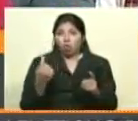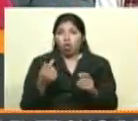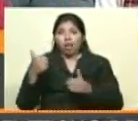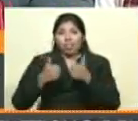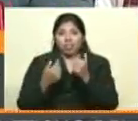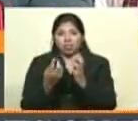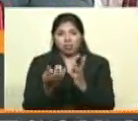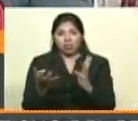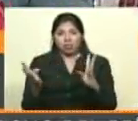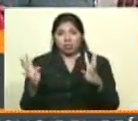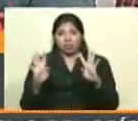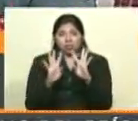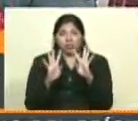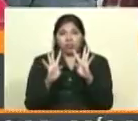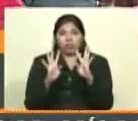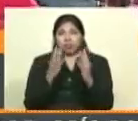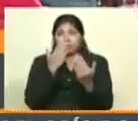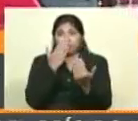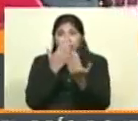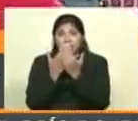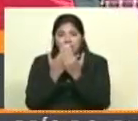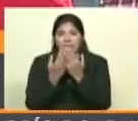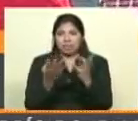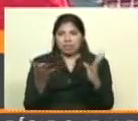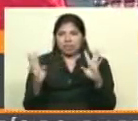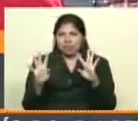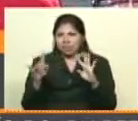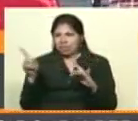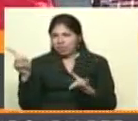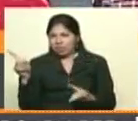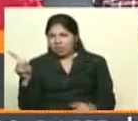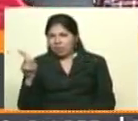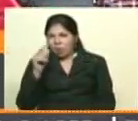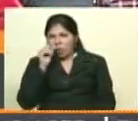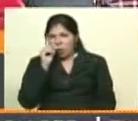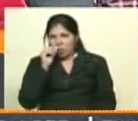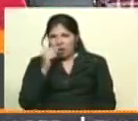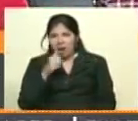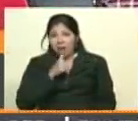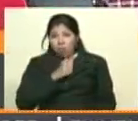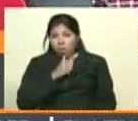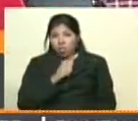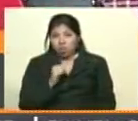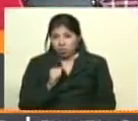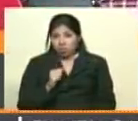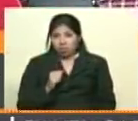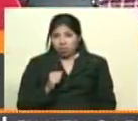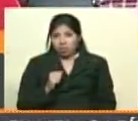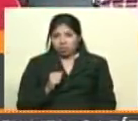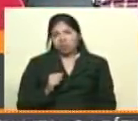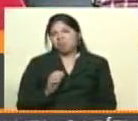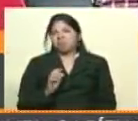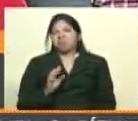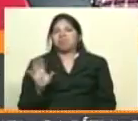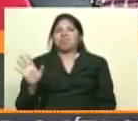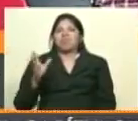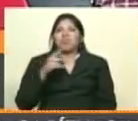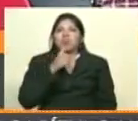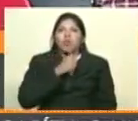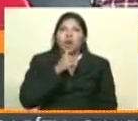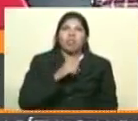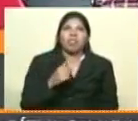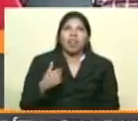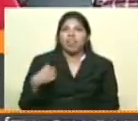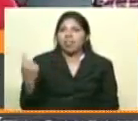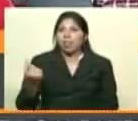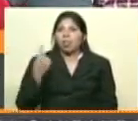sé si lo aguanta Henry Falcón. De verdad, lo digo con humildad. No sé si se va a ir a desmayar.